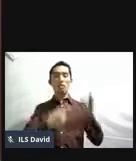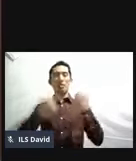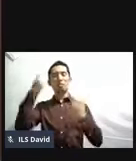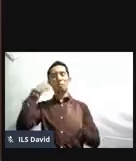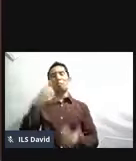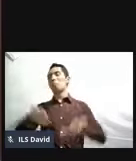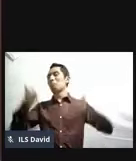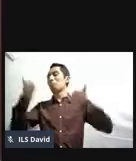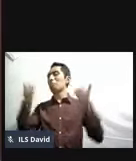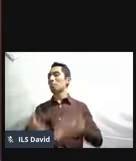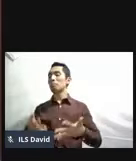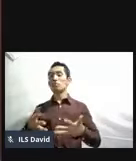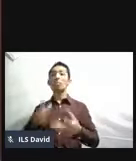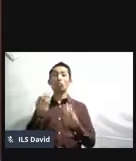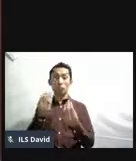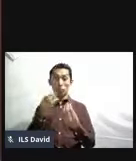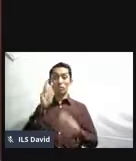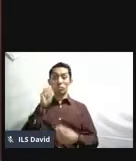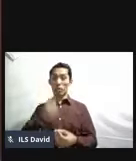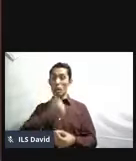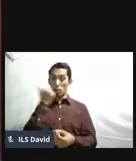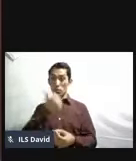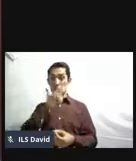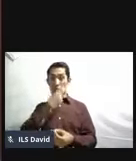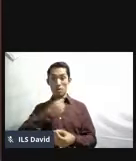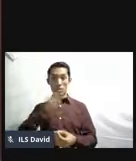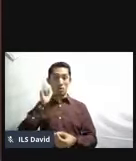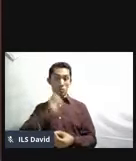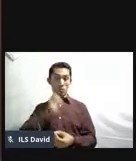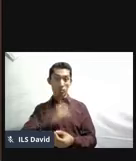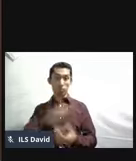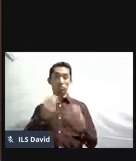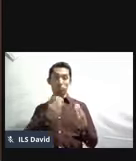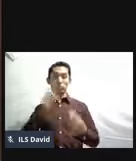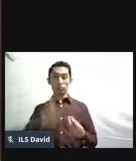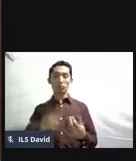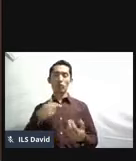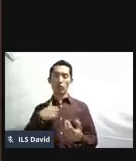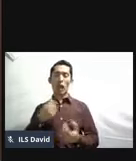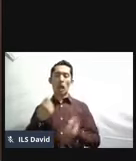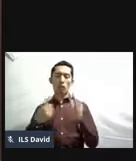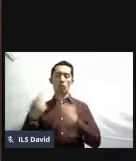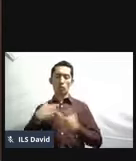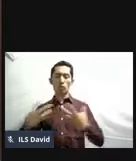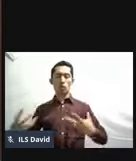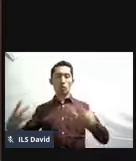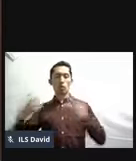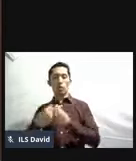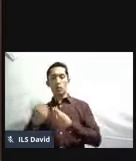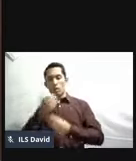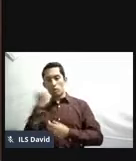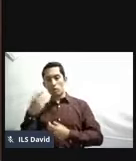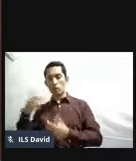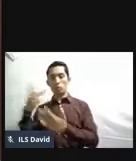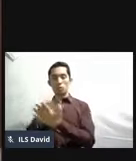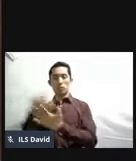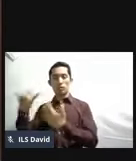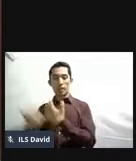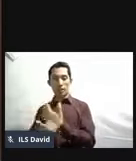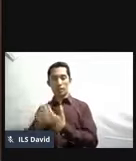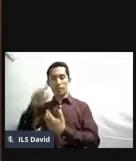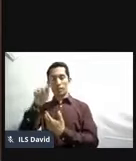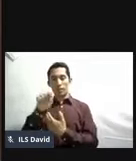las y los estudiantes que he tenido la oportunidad de trabajar con ellos en sus proyectos de tesis y